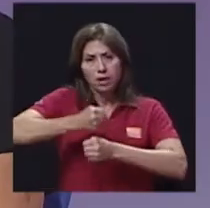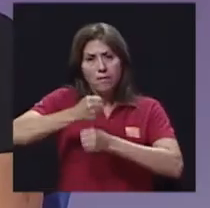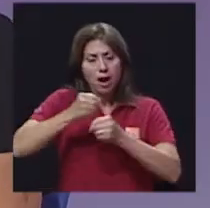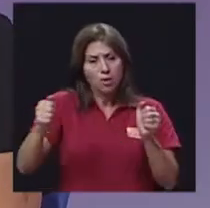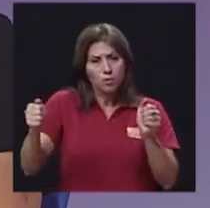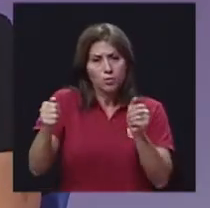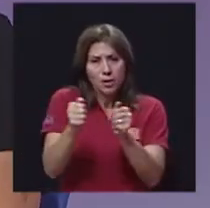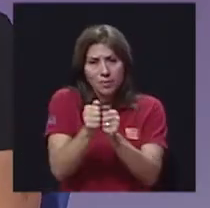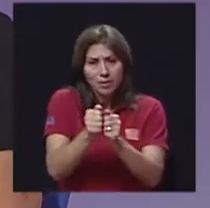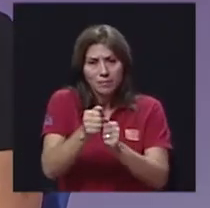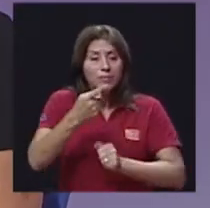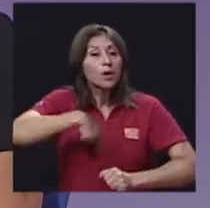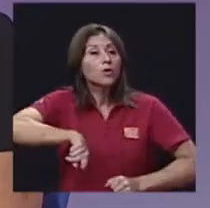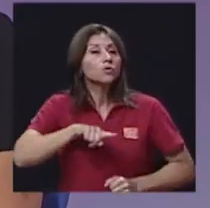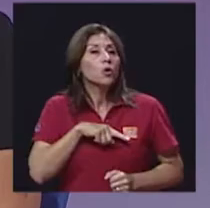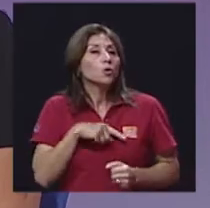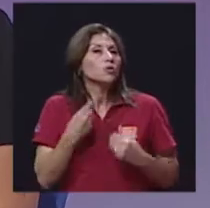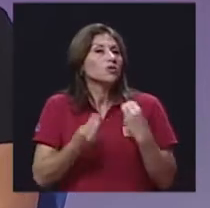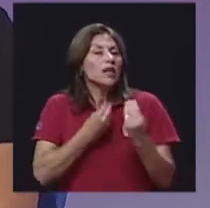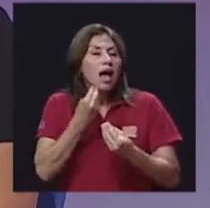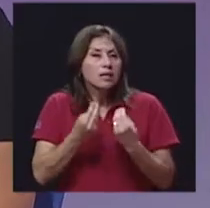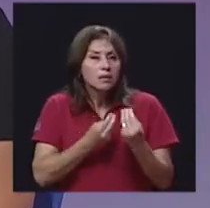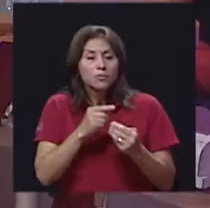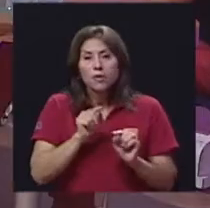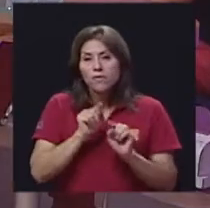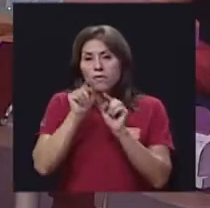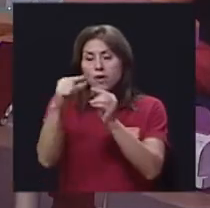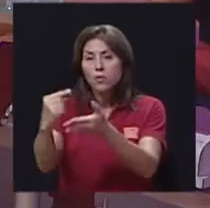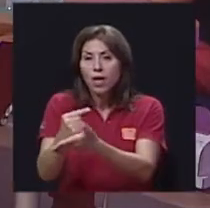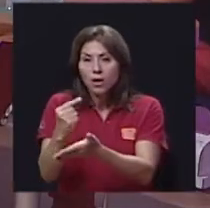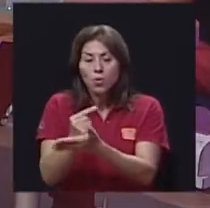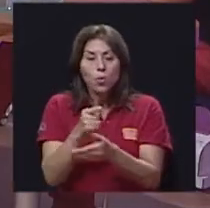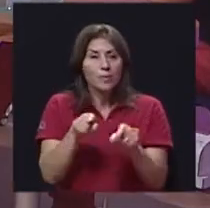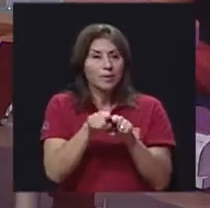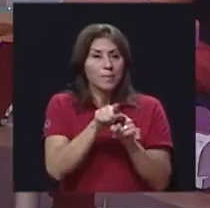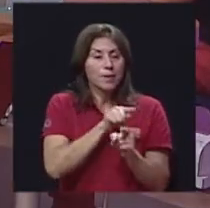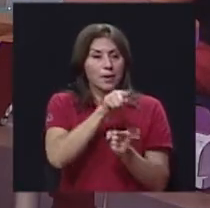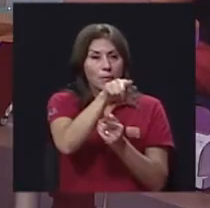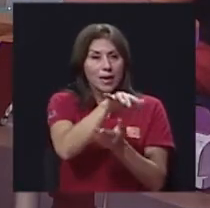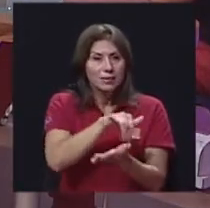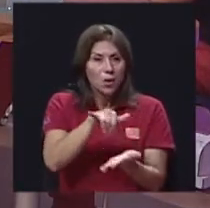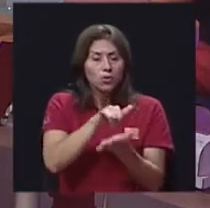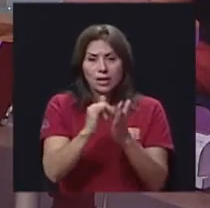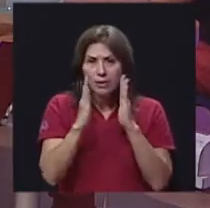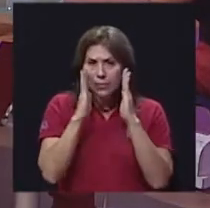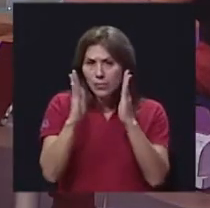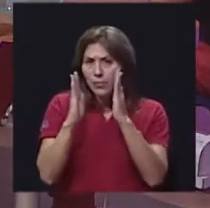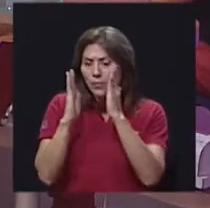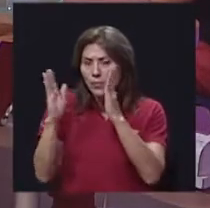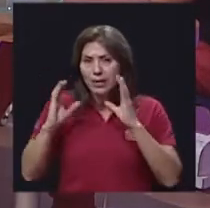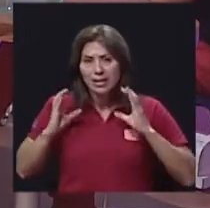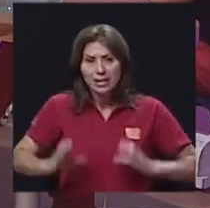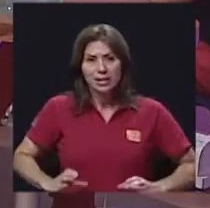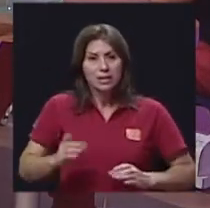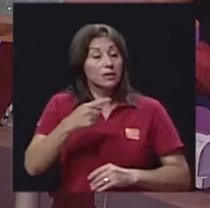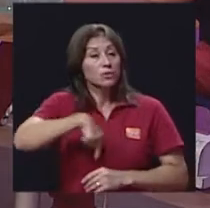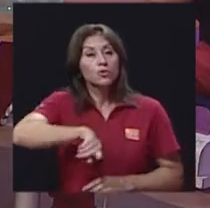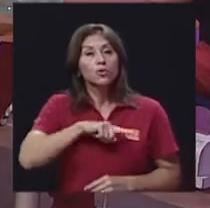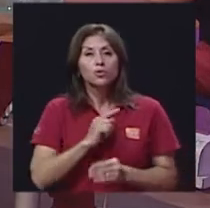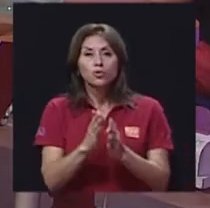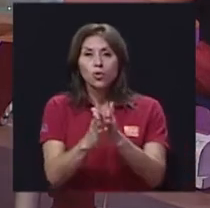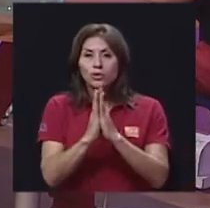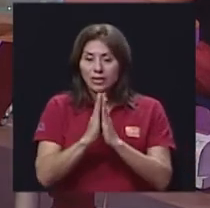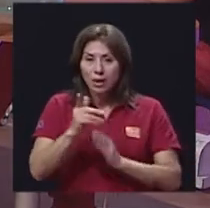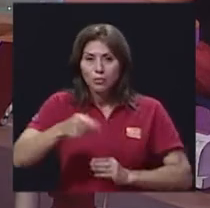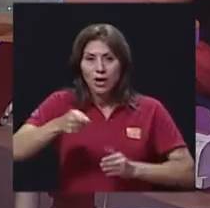depende del despacho, ¿verdad? A Guadalupe, a San José, y solicitamos el abogado